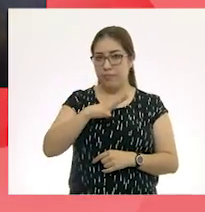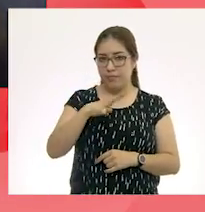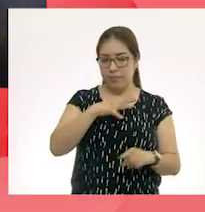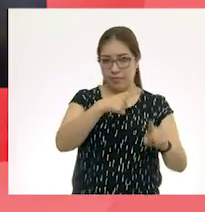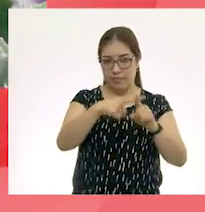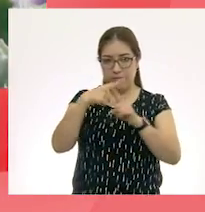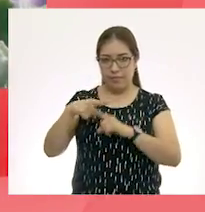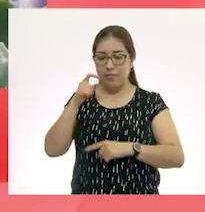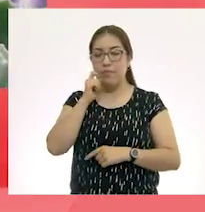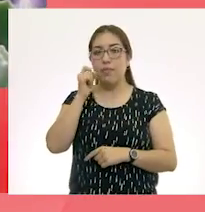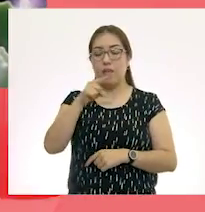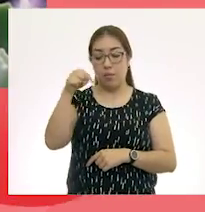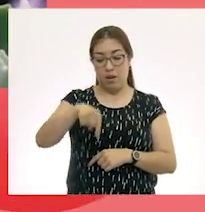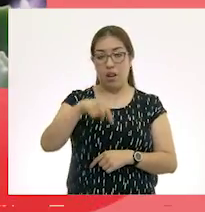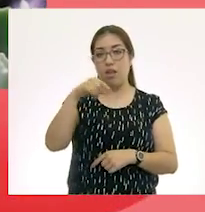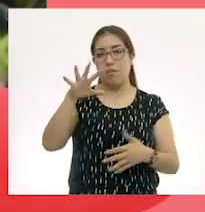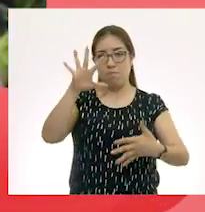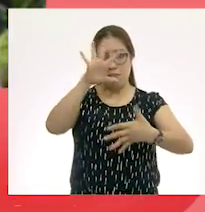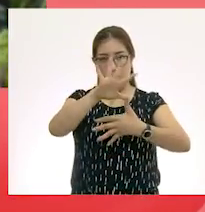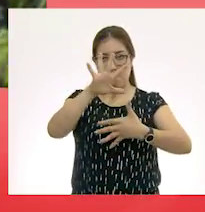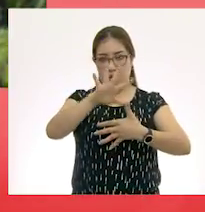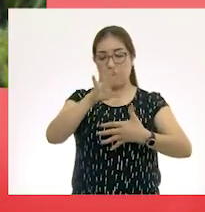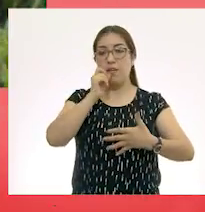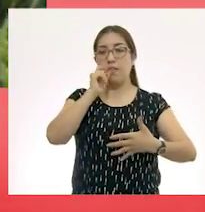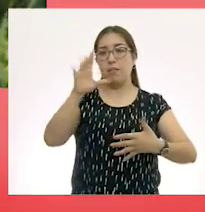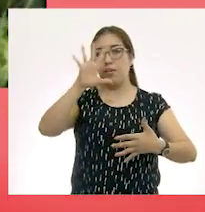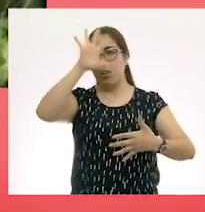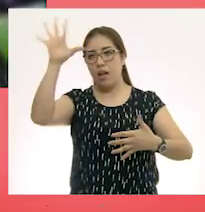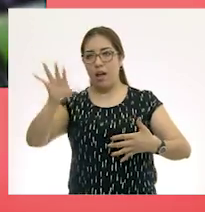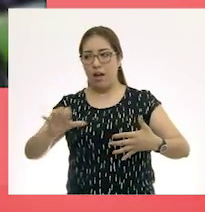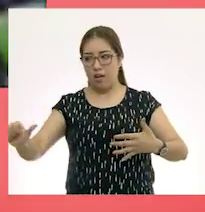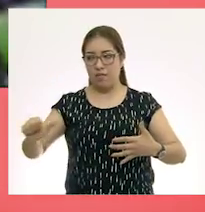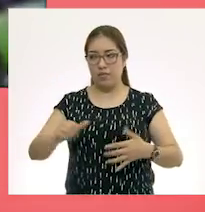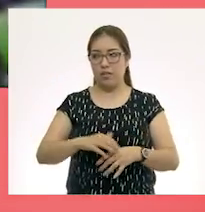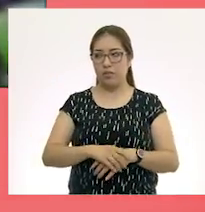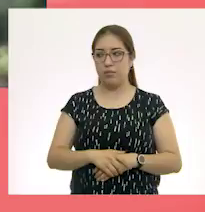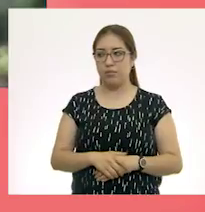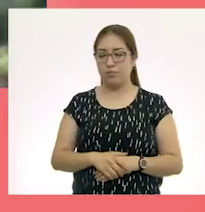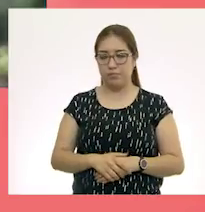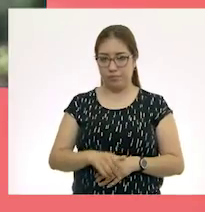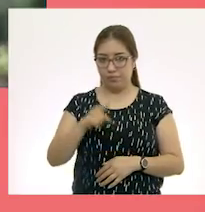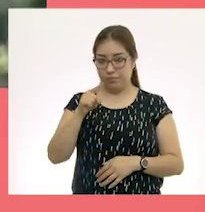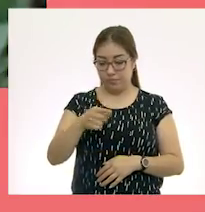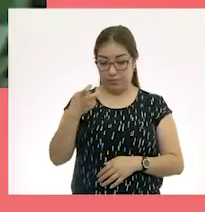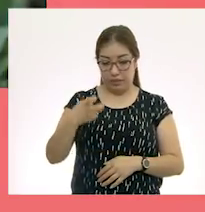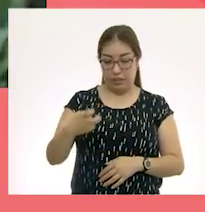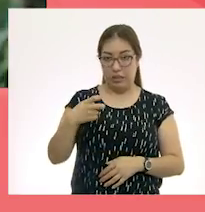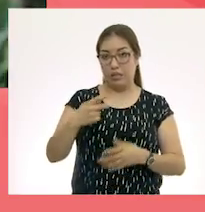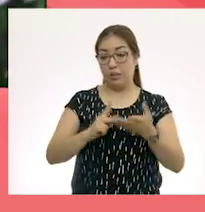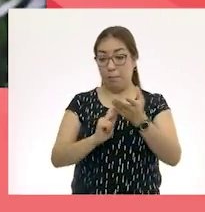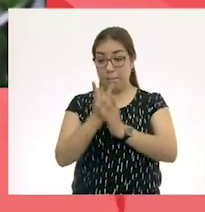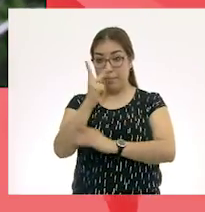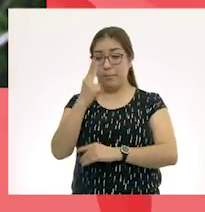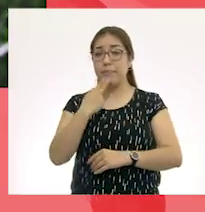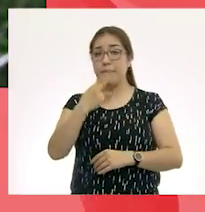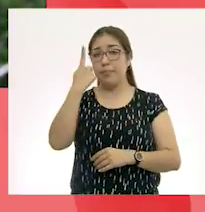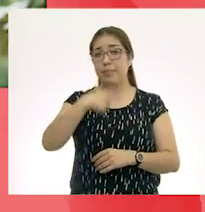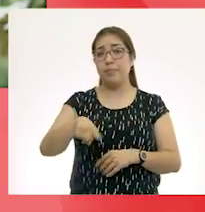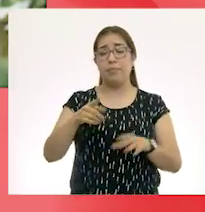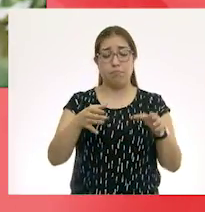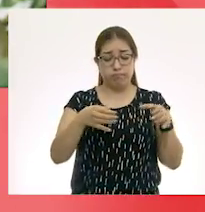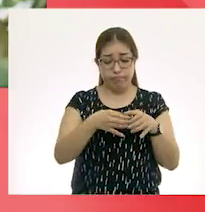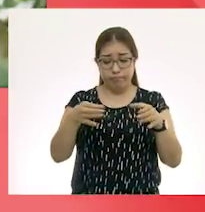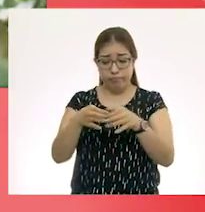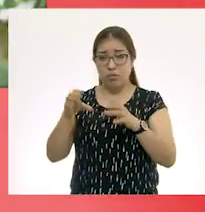principalmente pues del continente americano y de África. Estas plantas se utilizan mucho en cuestiones de ornato, en